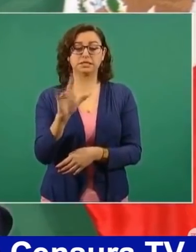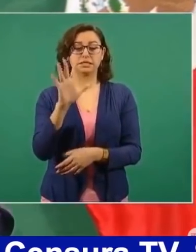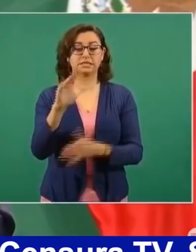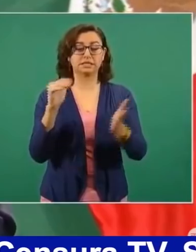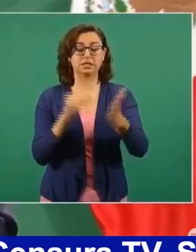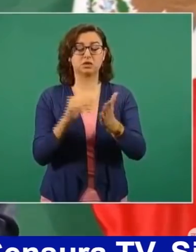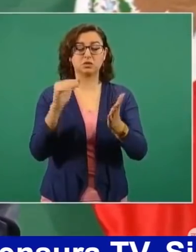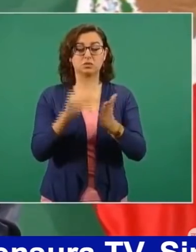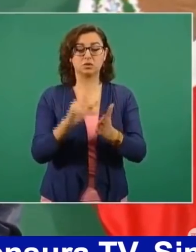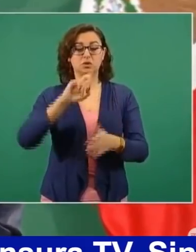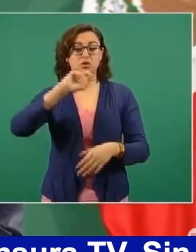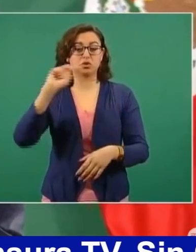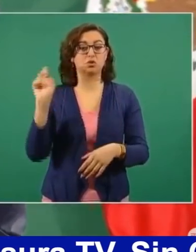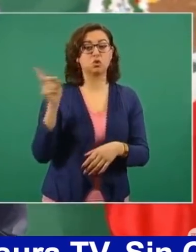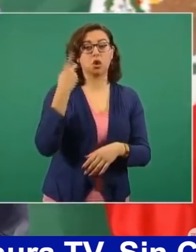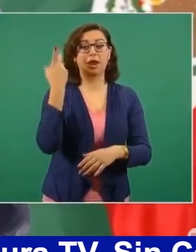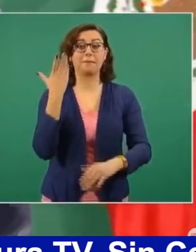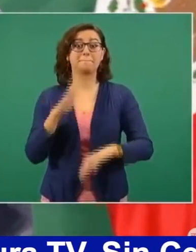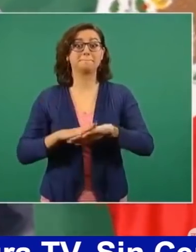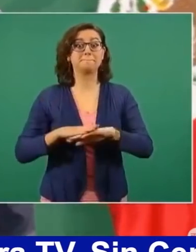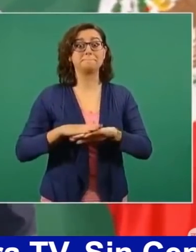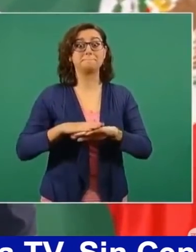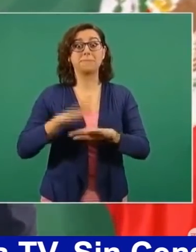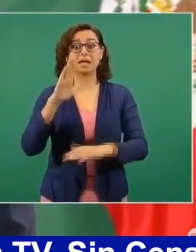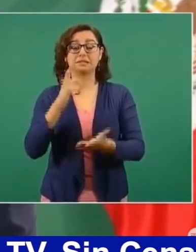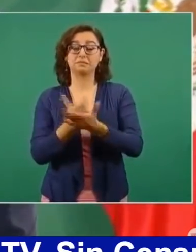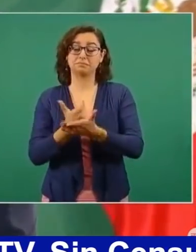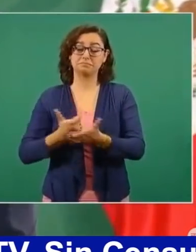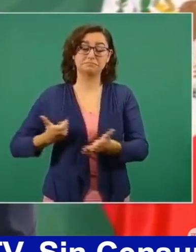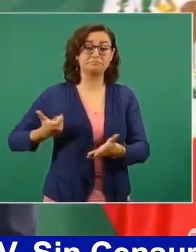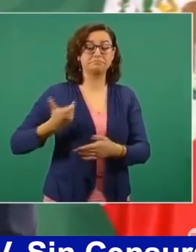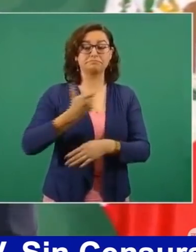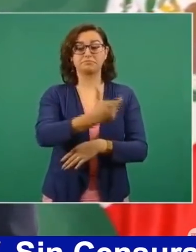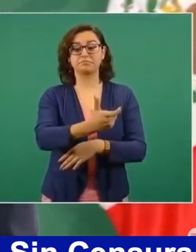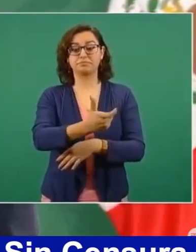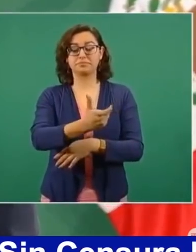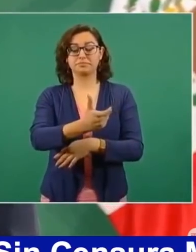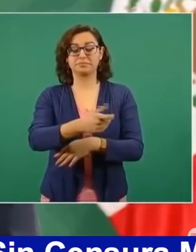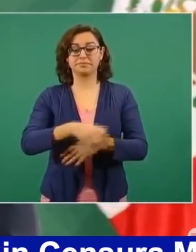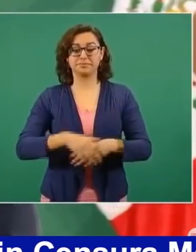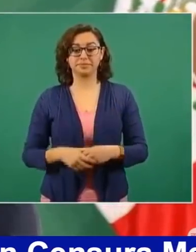275 millones de dólares por la planta.